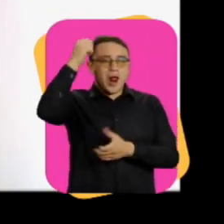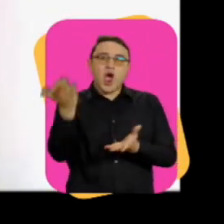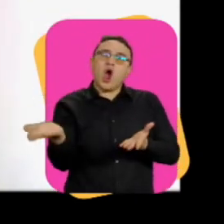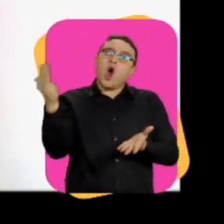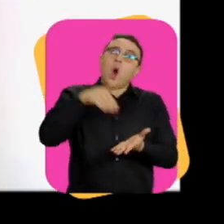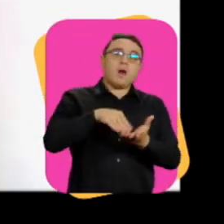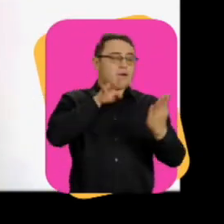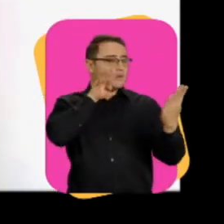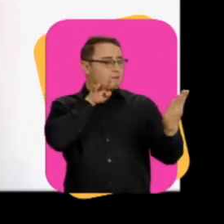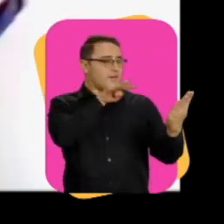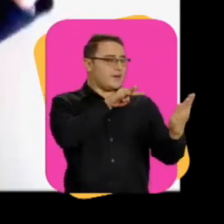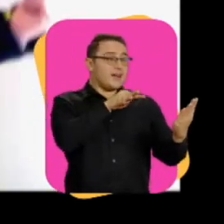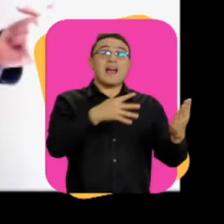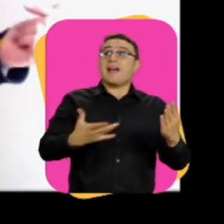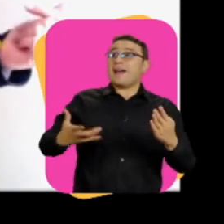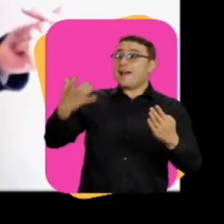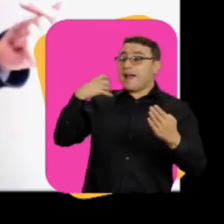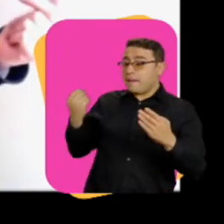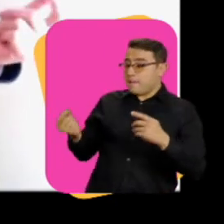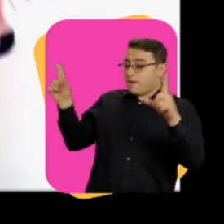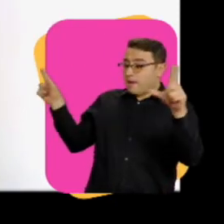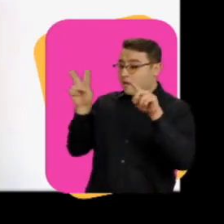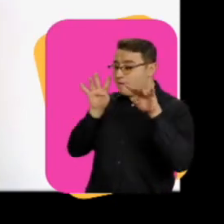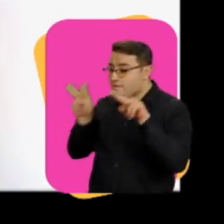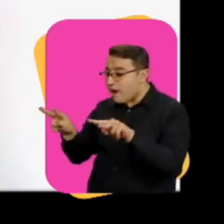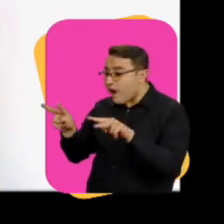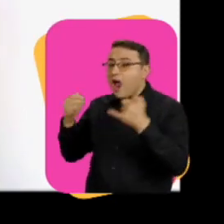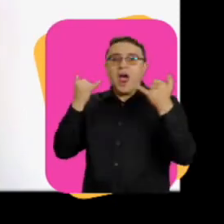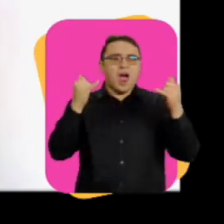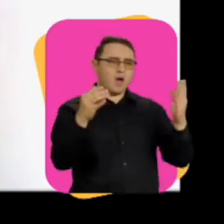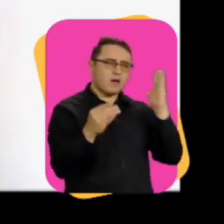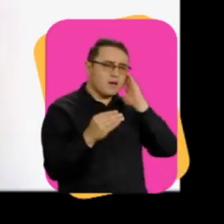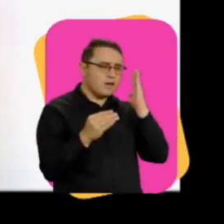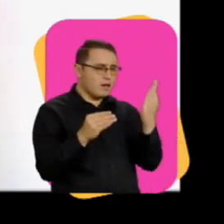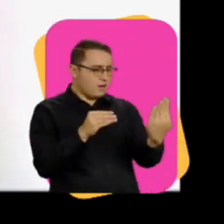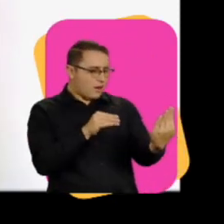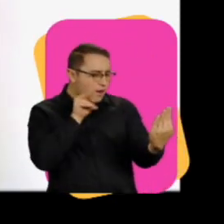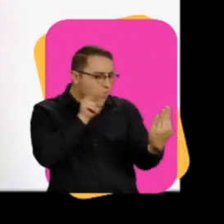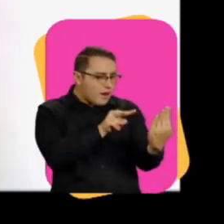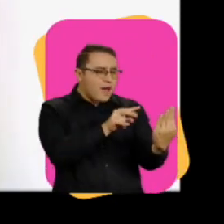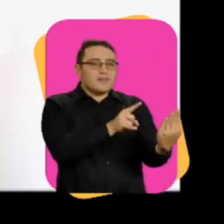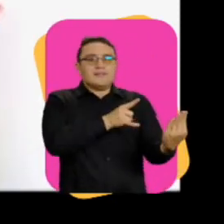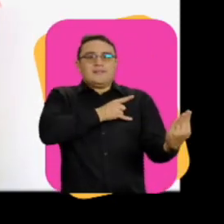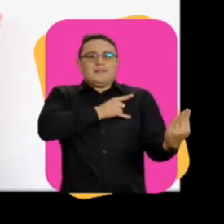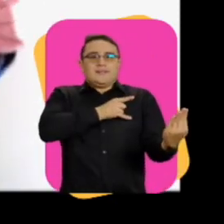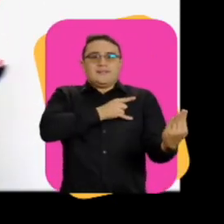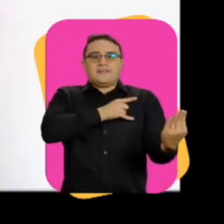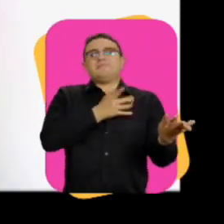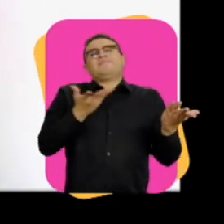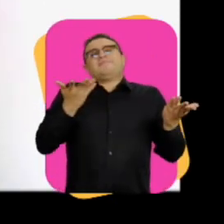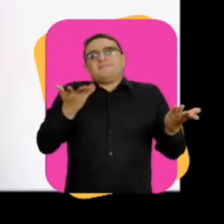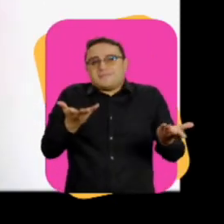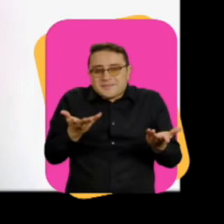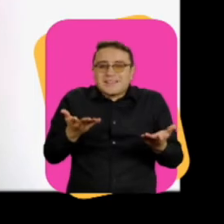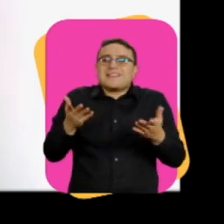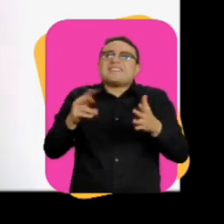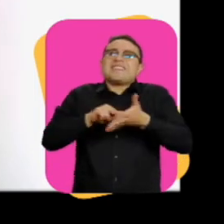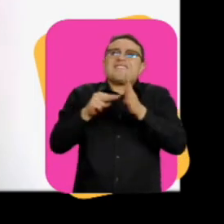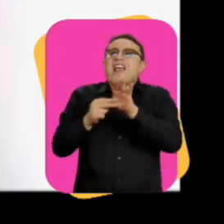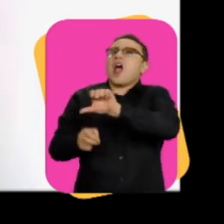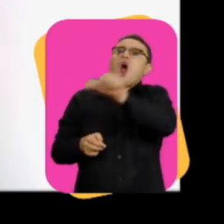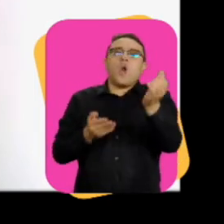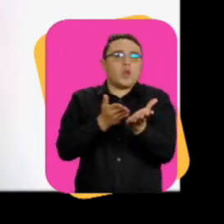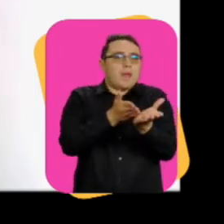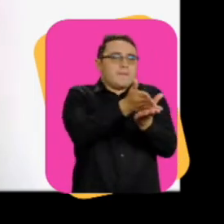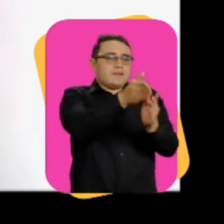y volver a sentir lo que sintió en esa otra época, ya ahora en la pantalla digital. Entonces, es otro camino, porque